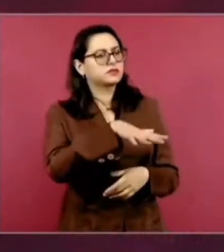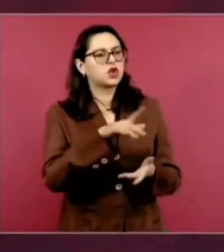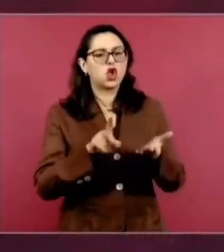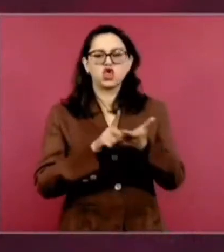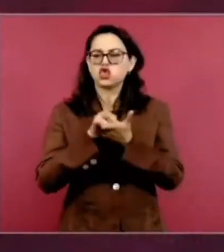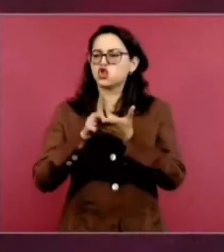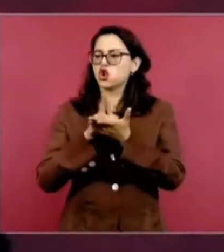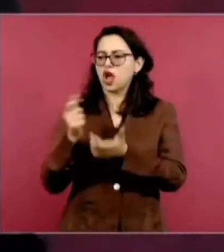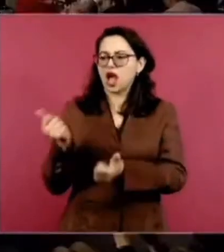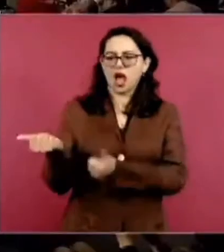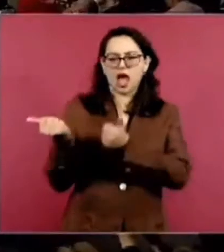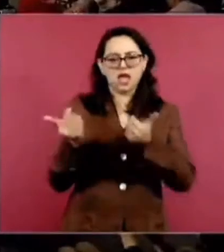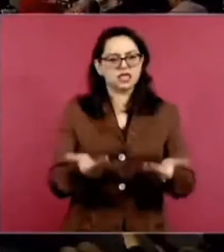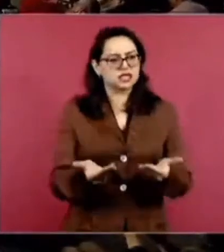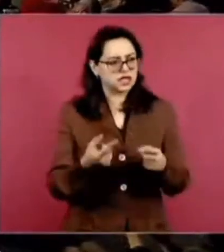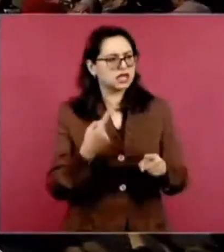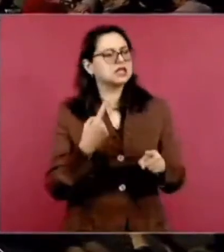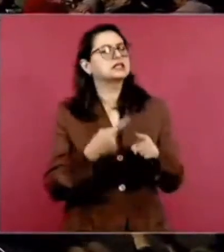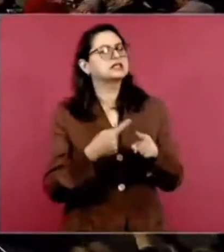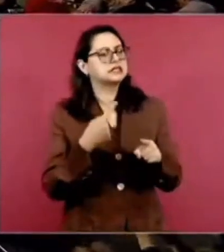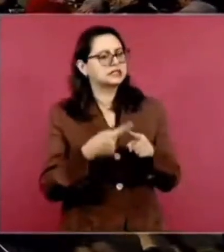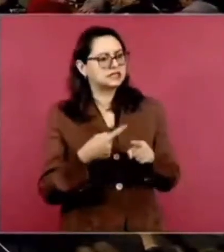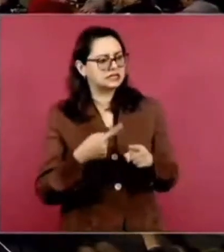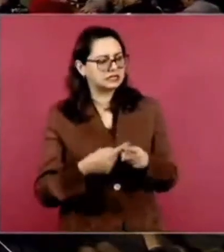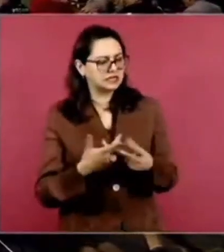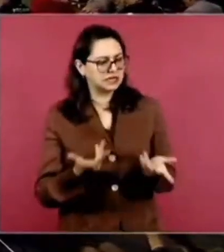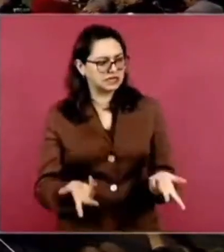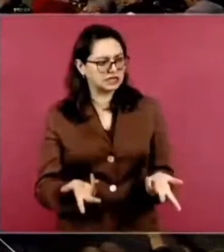se le pregunta al estadounidense